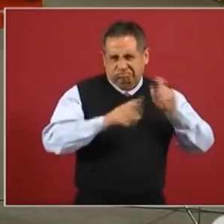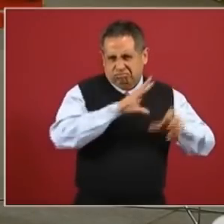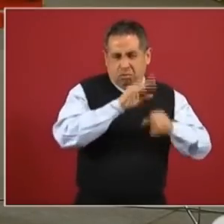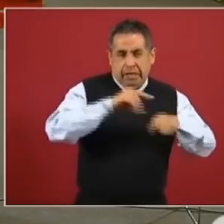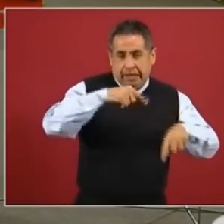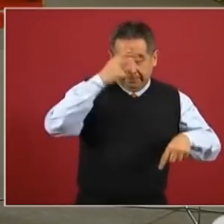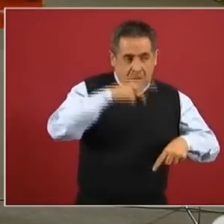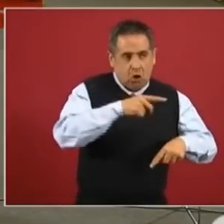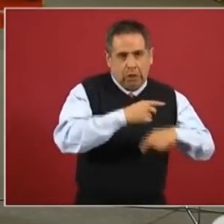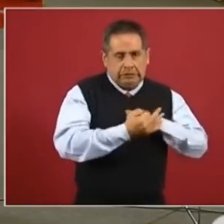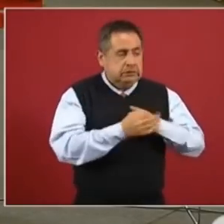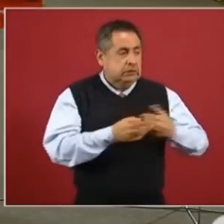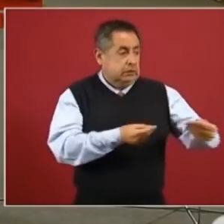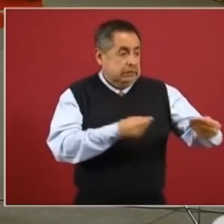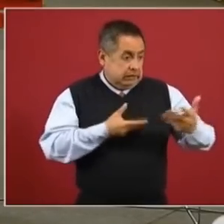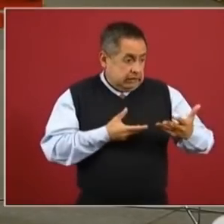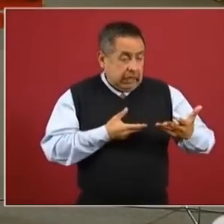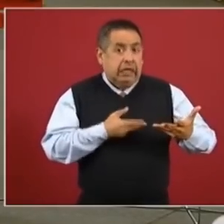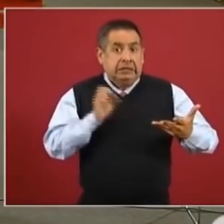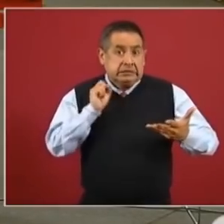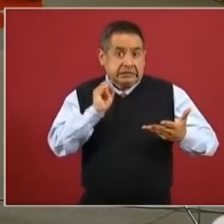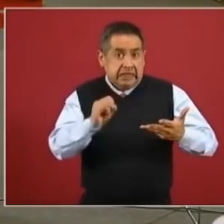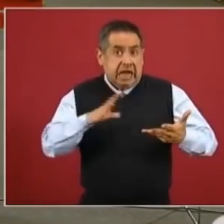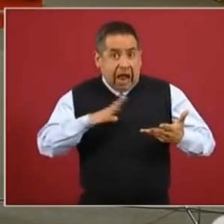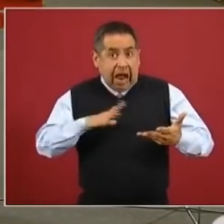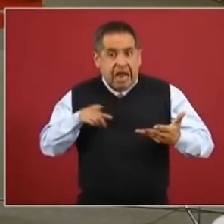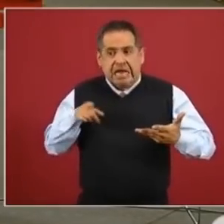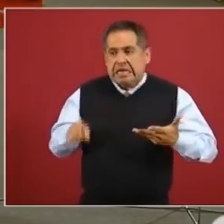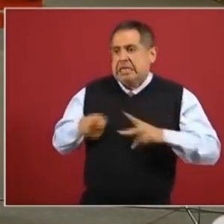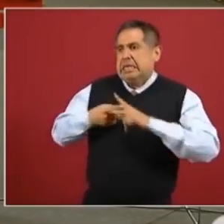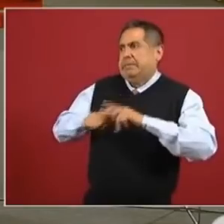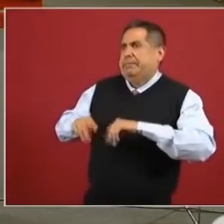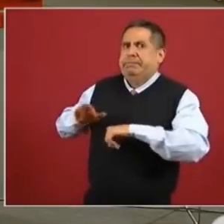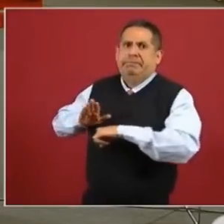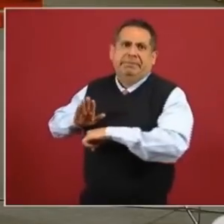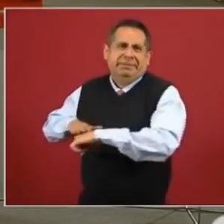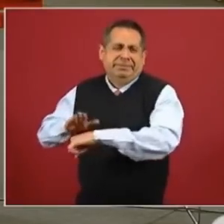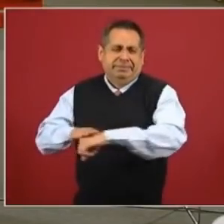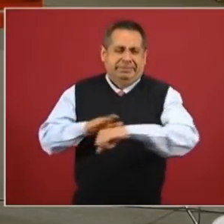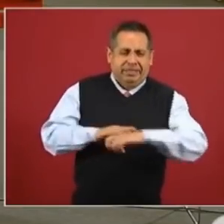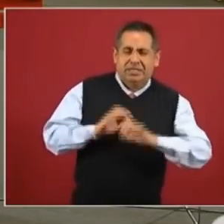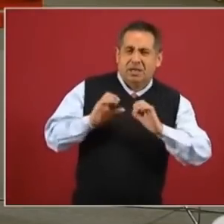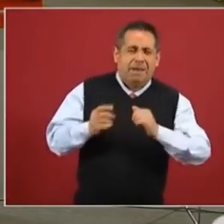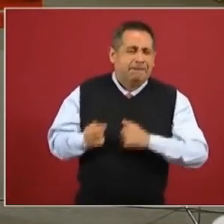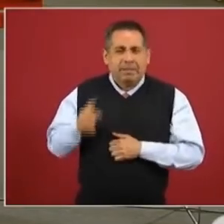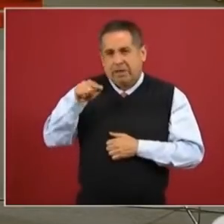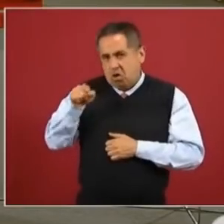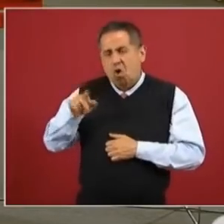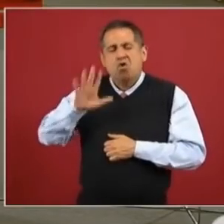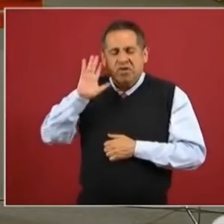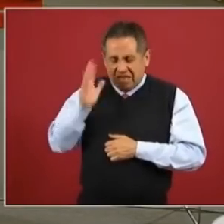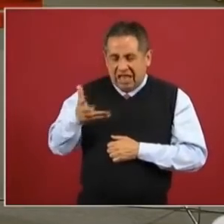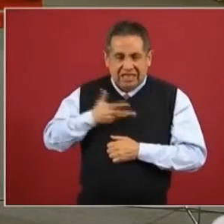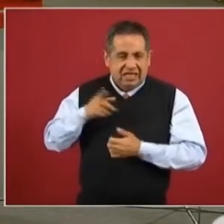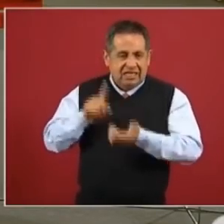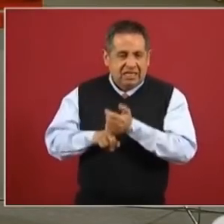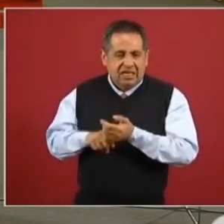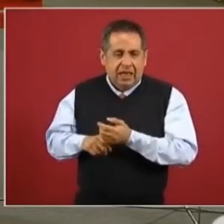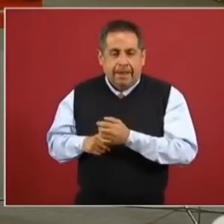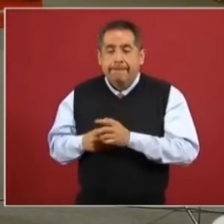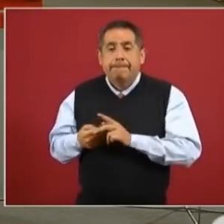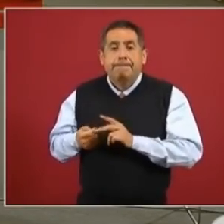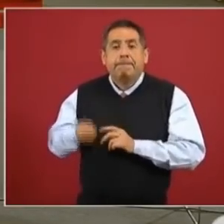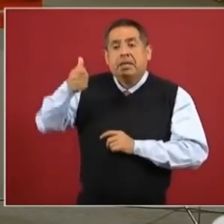en México, nosotros iniciamos con este disparador y decimos, tenemos un caso confirmado, tenemos un brote